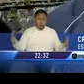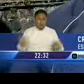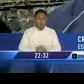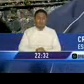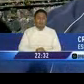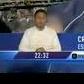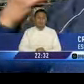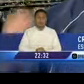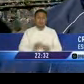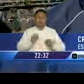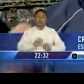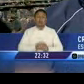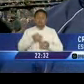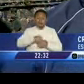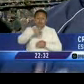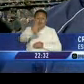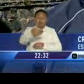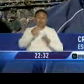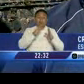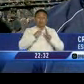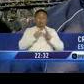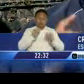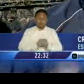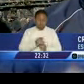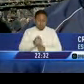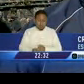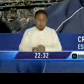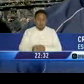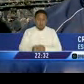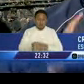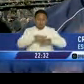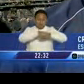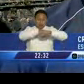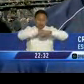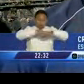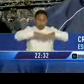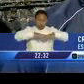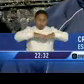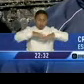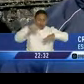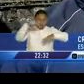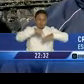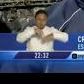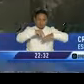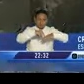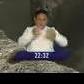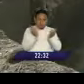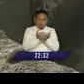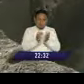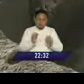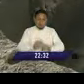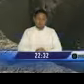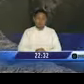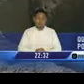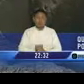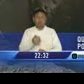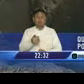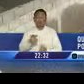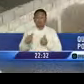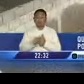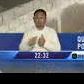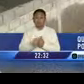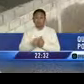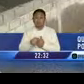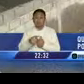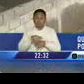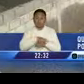son alcantarillas fuera de la casa, veamos que no tengan escombros, material de construcción y demás. Además, si usted vive en una zona